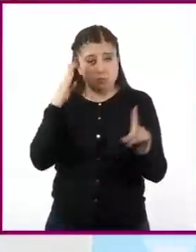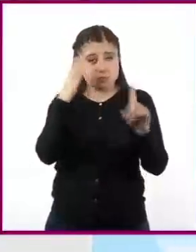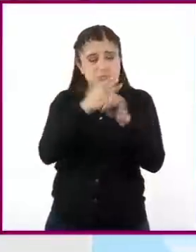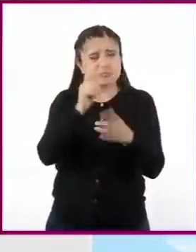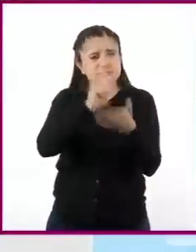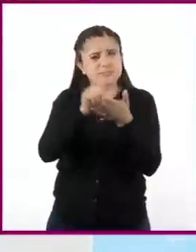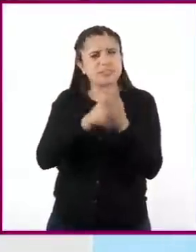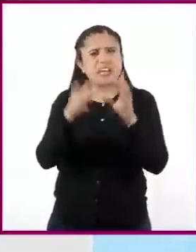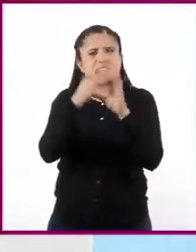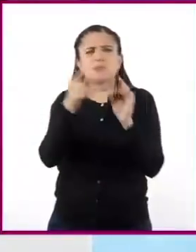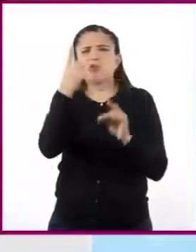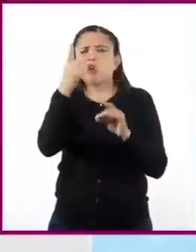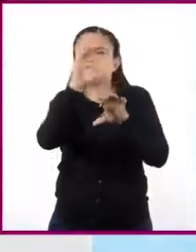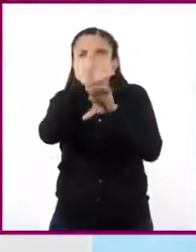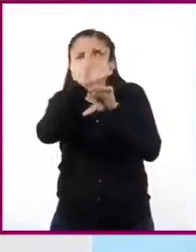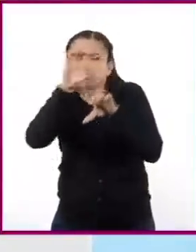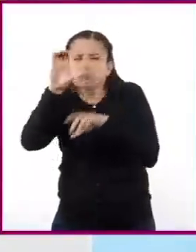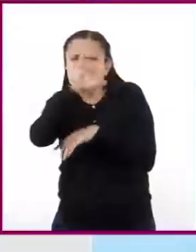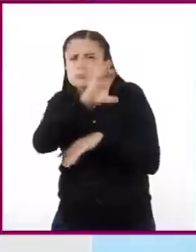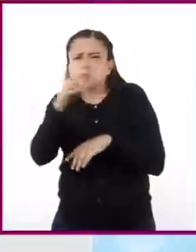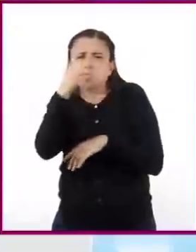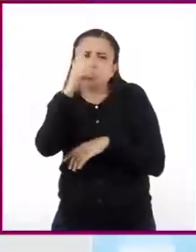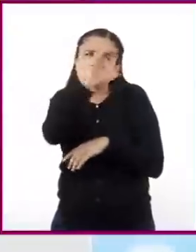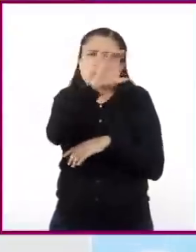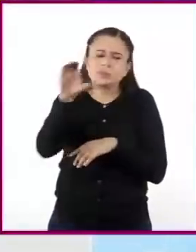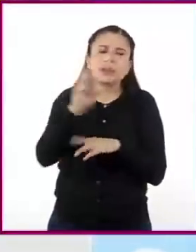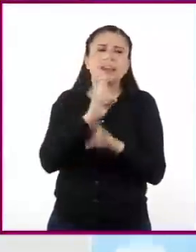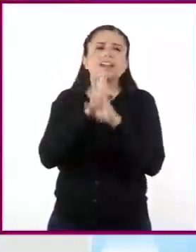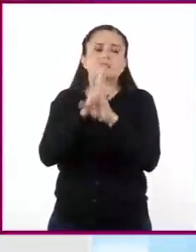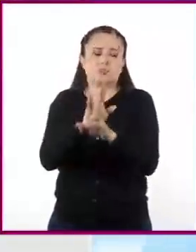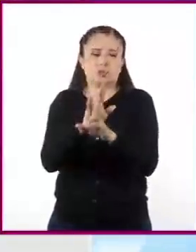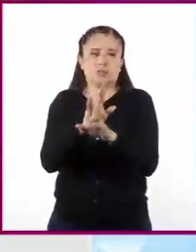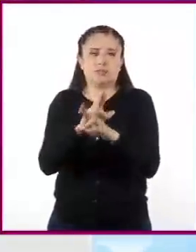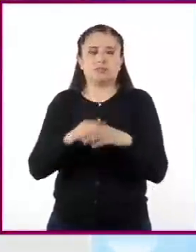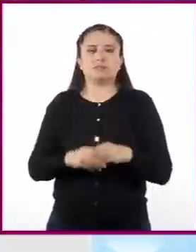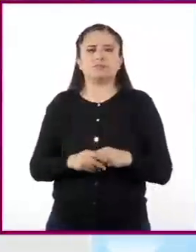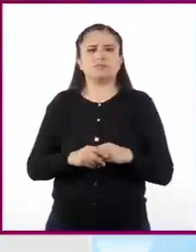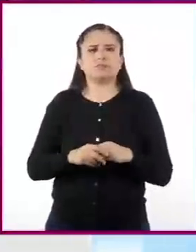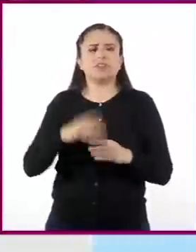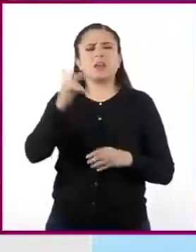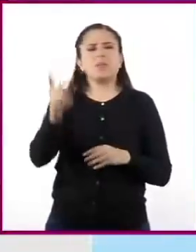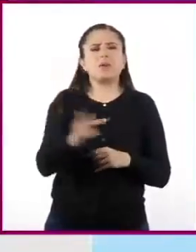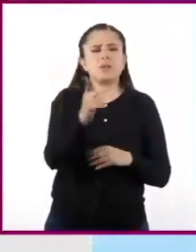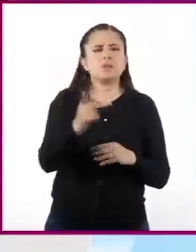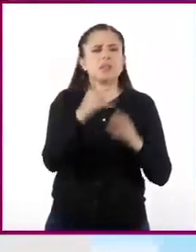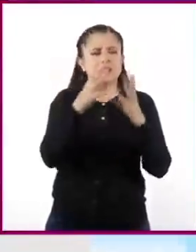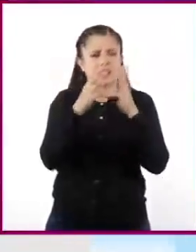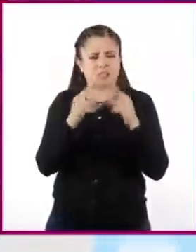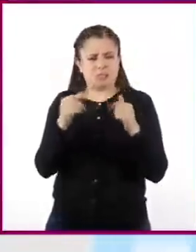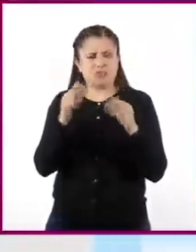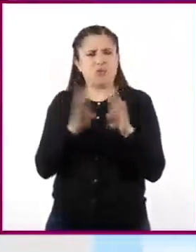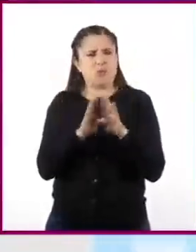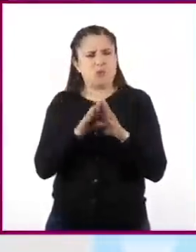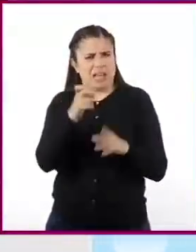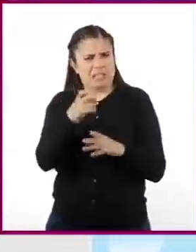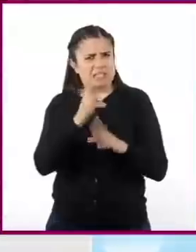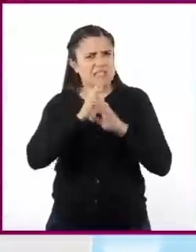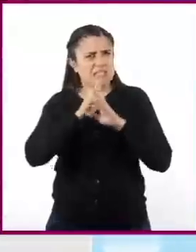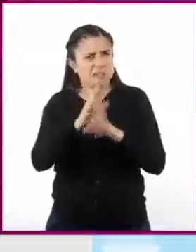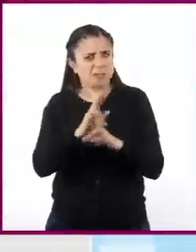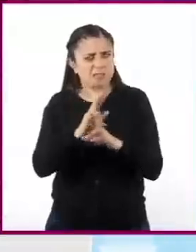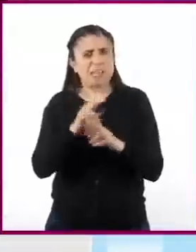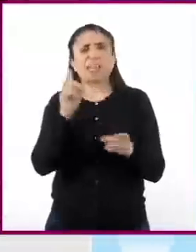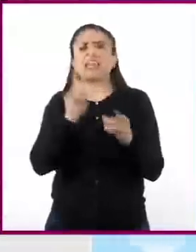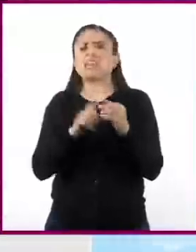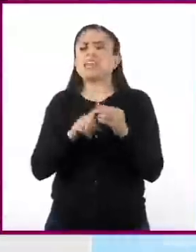describen 1 o 2 párrafos las respuestas a las siguientes preguntas. ¿Qué preguntas resuelves con esta investigación? ¿Quién